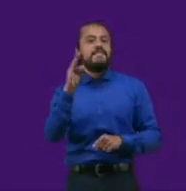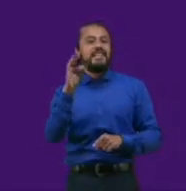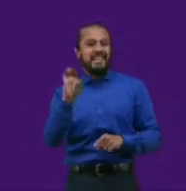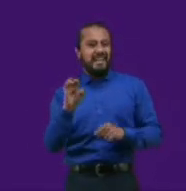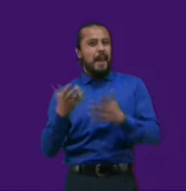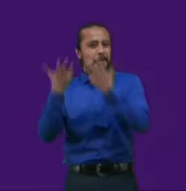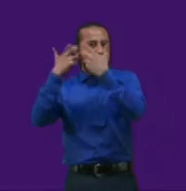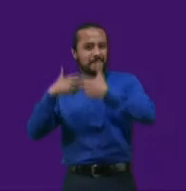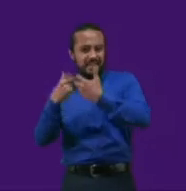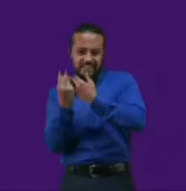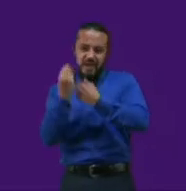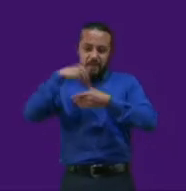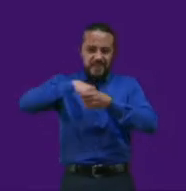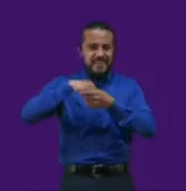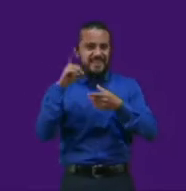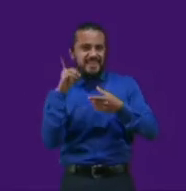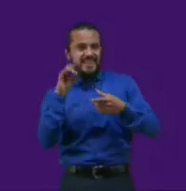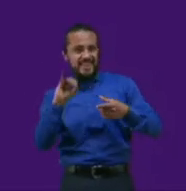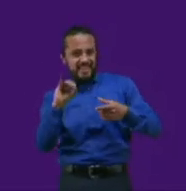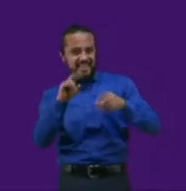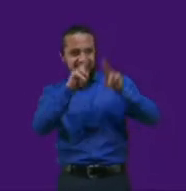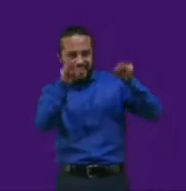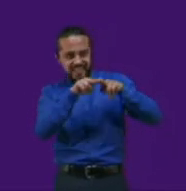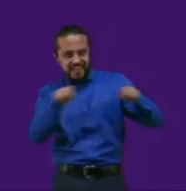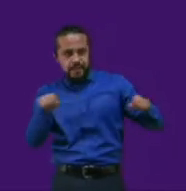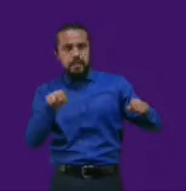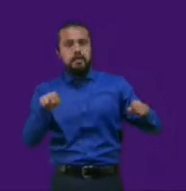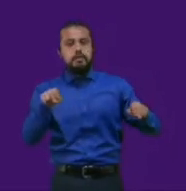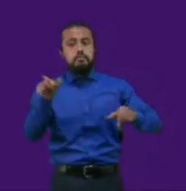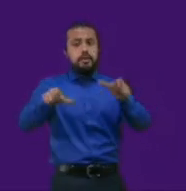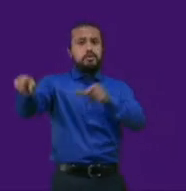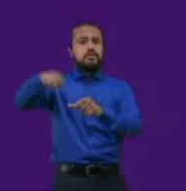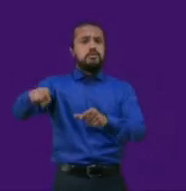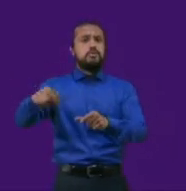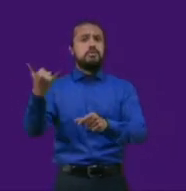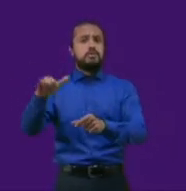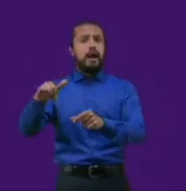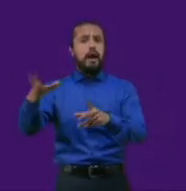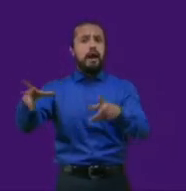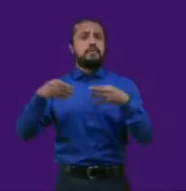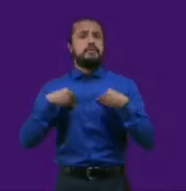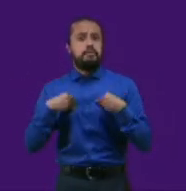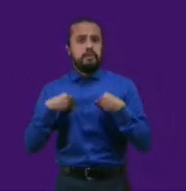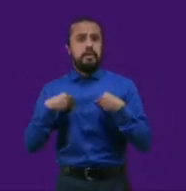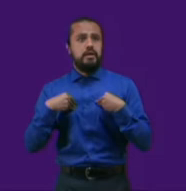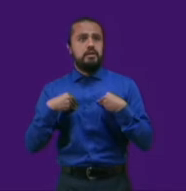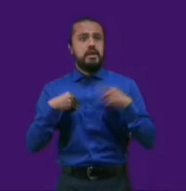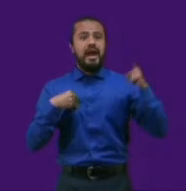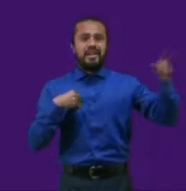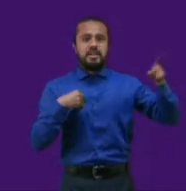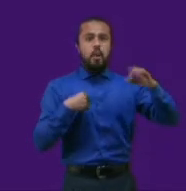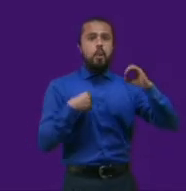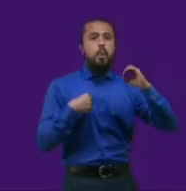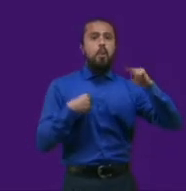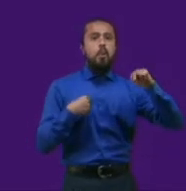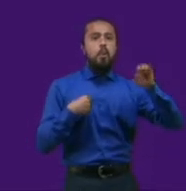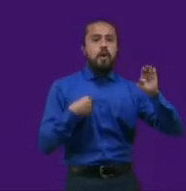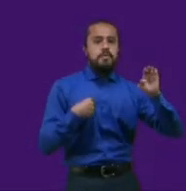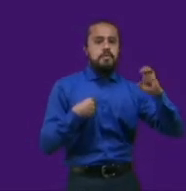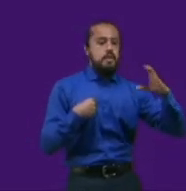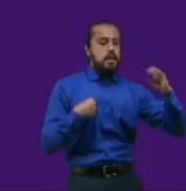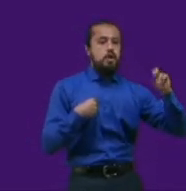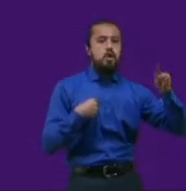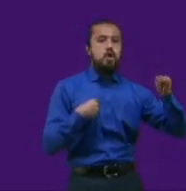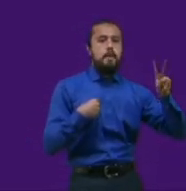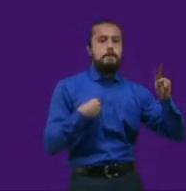fintech es el momento en donde nos aceptaron en Y Combinator, porque nosotros teníamos un enfoque